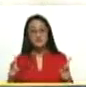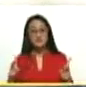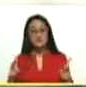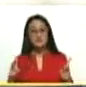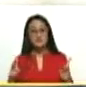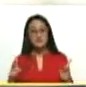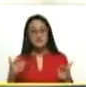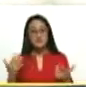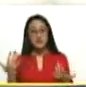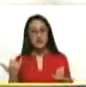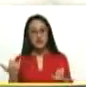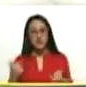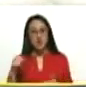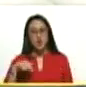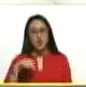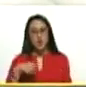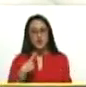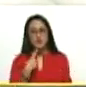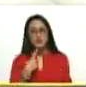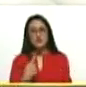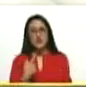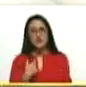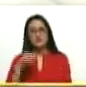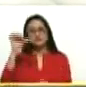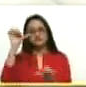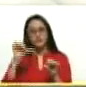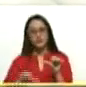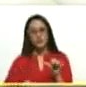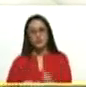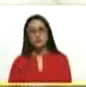Yo lo decía hoy en mi discurso